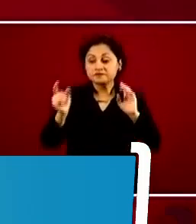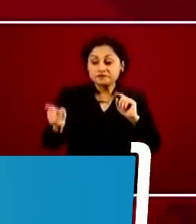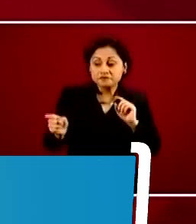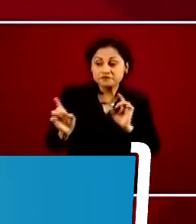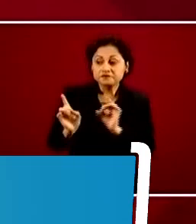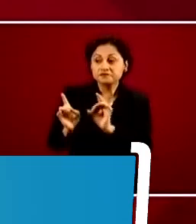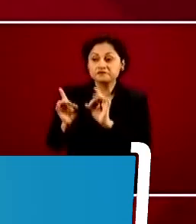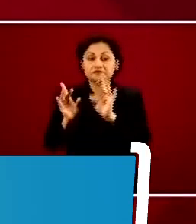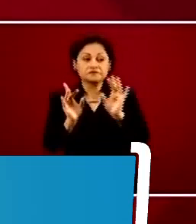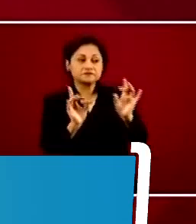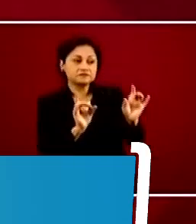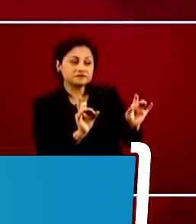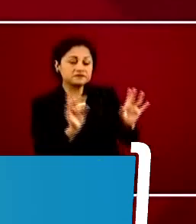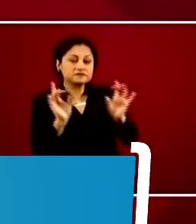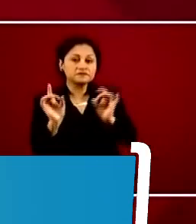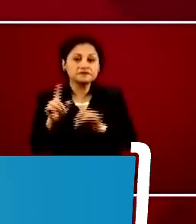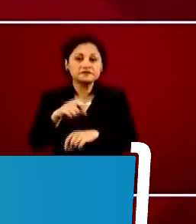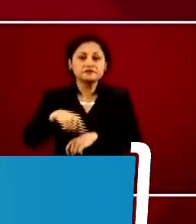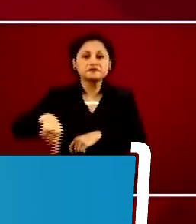de